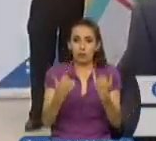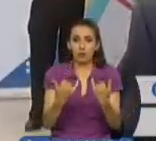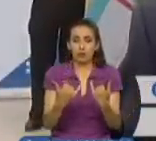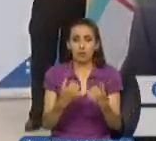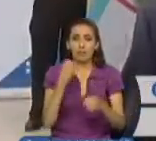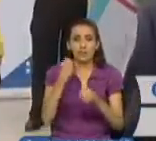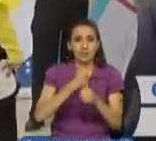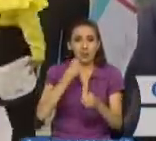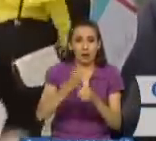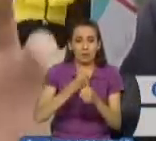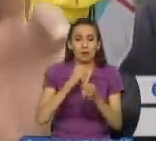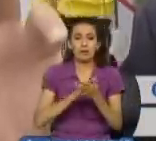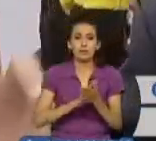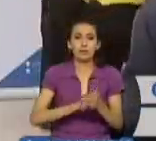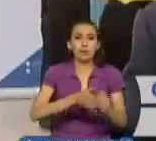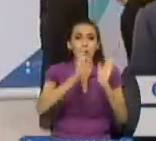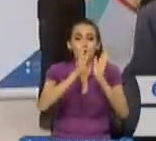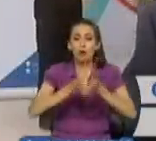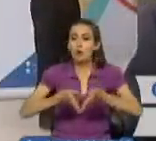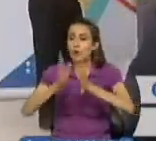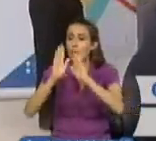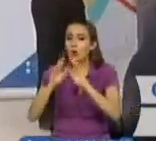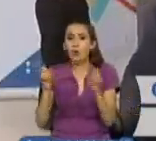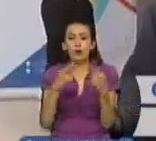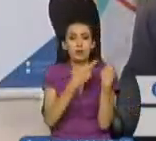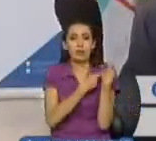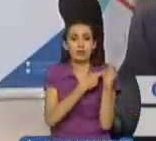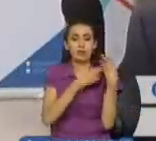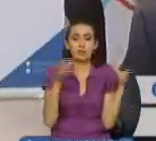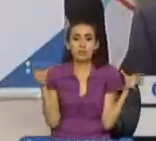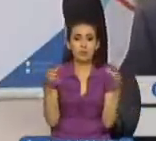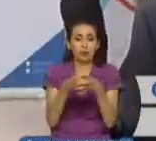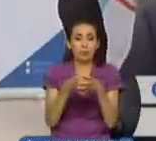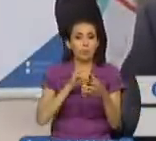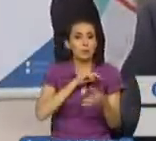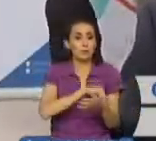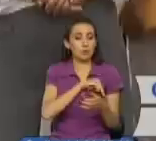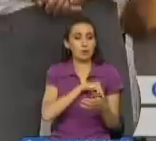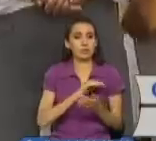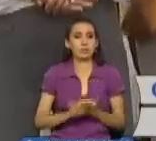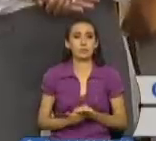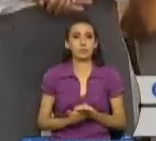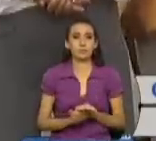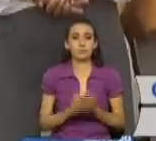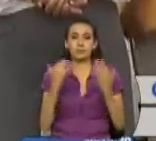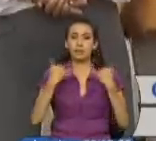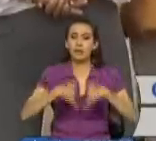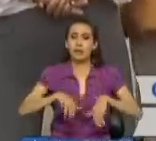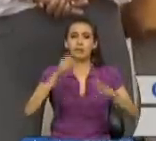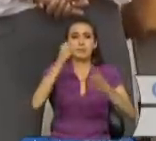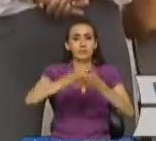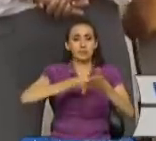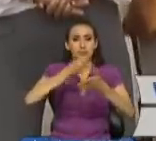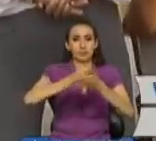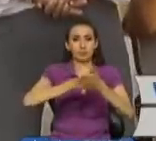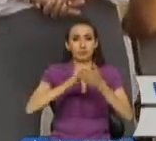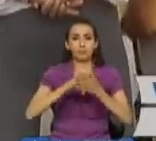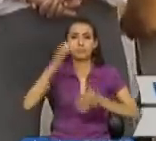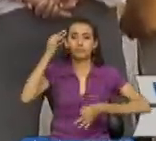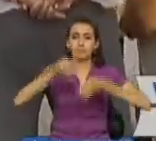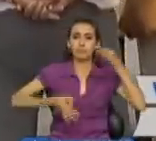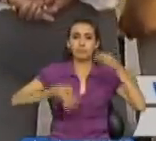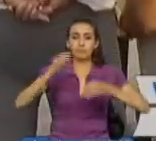autonomía hay que repartir lo correspondiente a cada gobierno local que es lo que les corresponde a cada uno de ellos seguir luchando por una patria con justicia